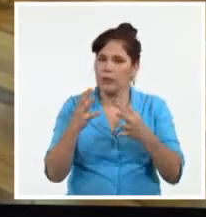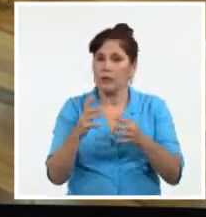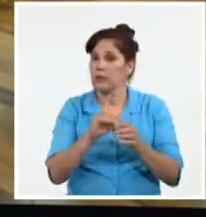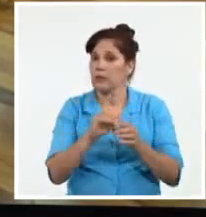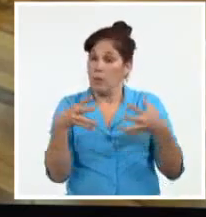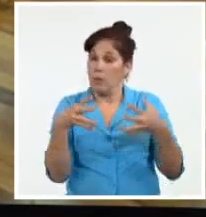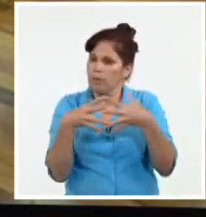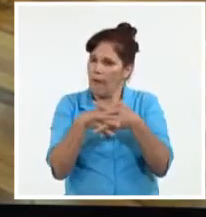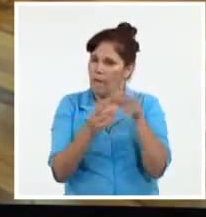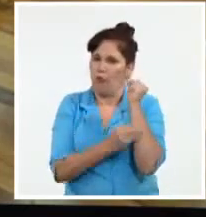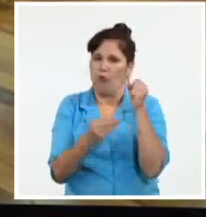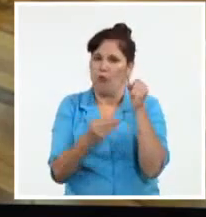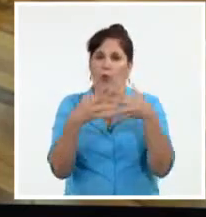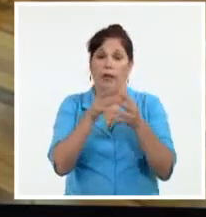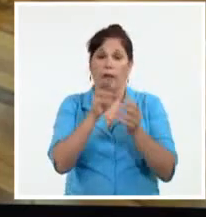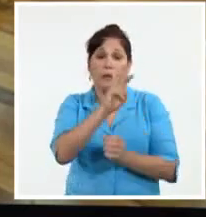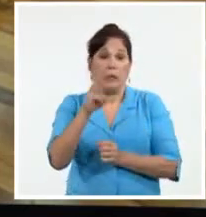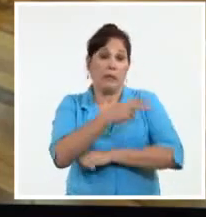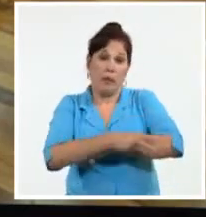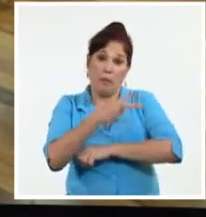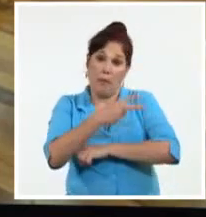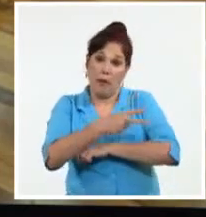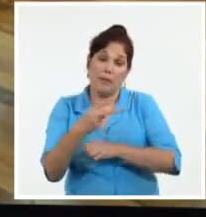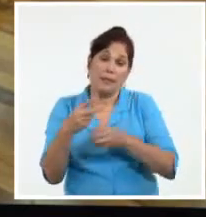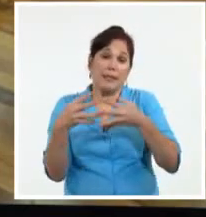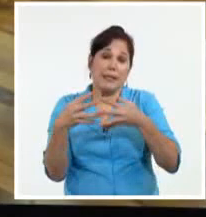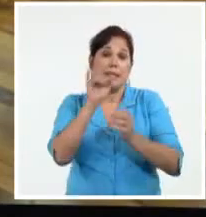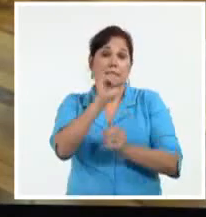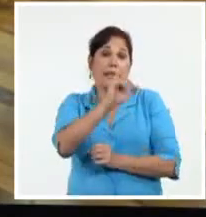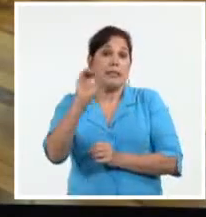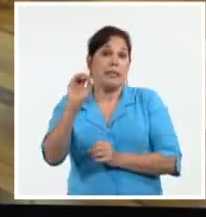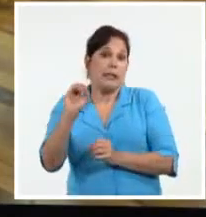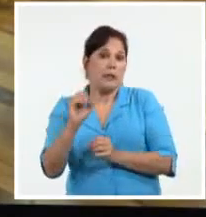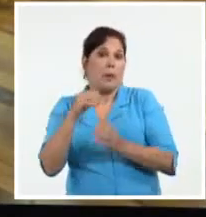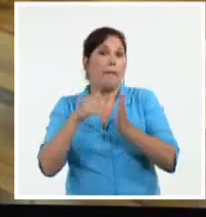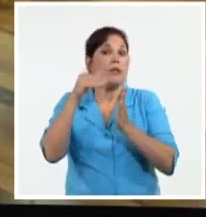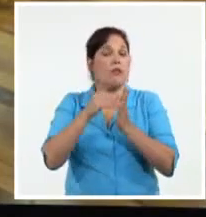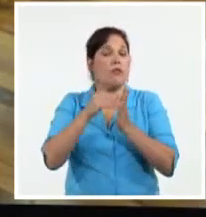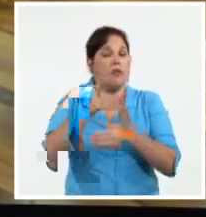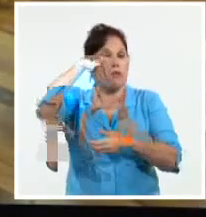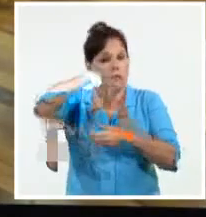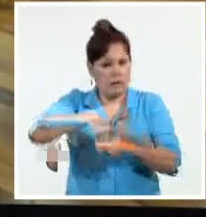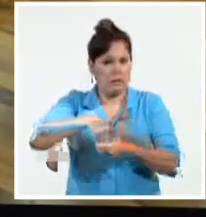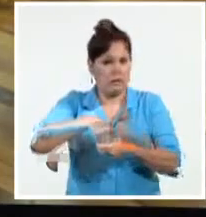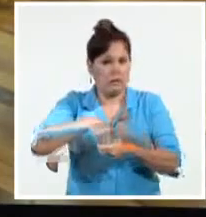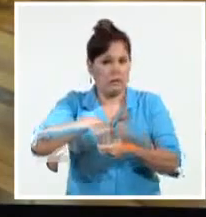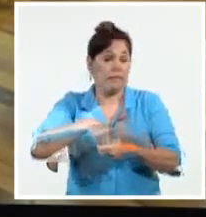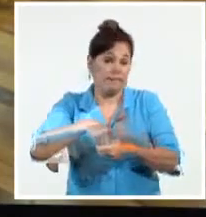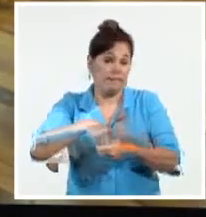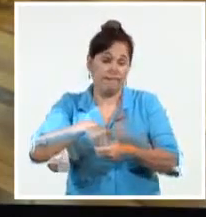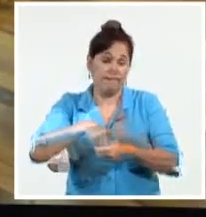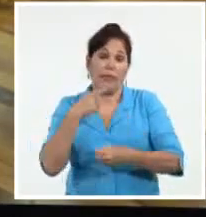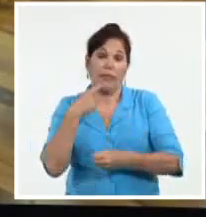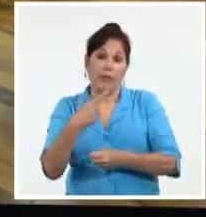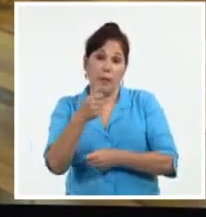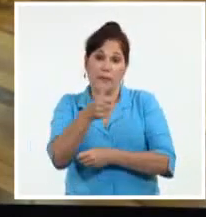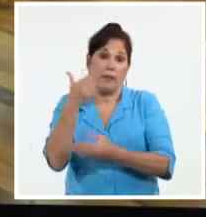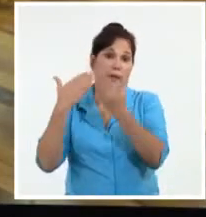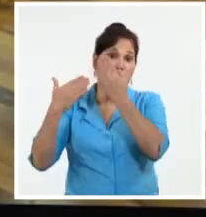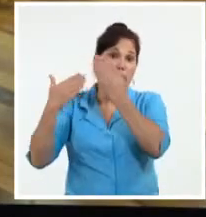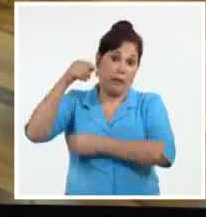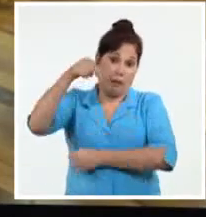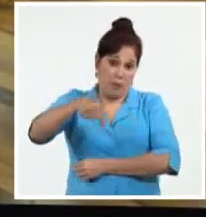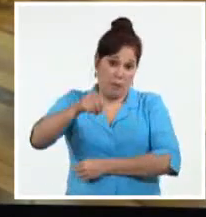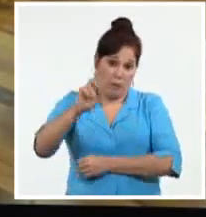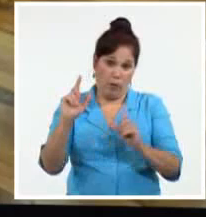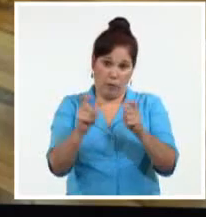Imagínense en una comunidad de 33 países y con 600 millones de personas. Ya lo dijeron varios presidentes hoy en esta